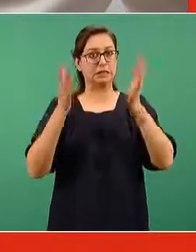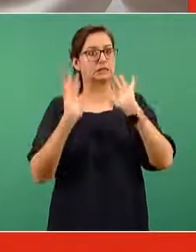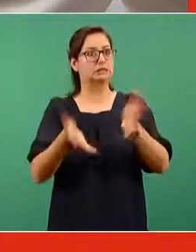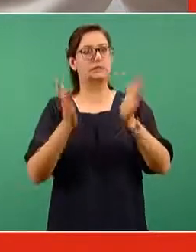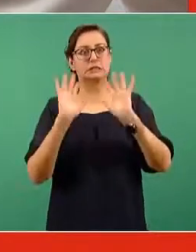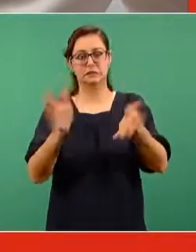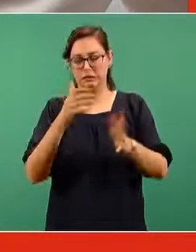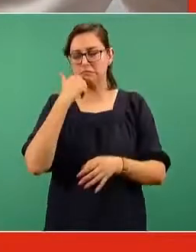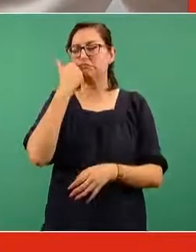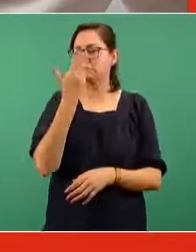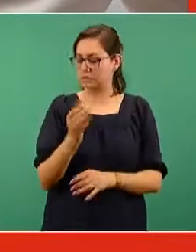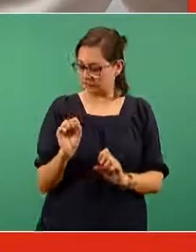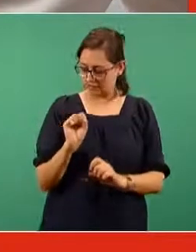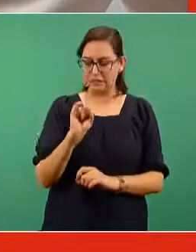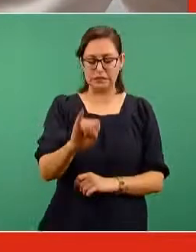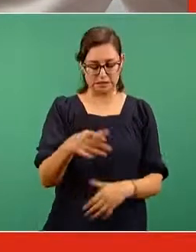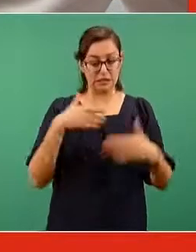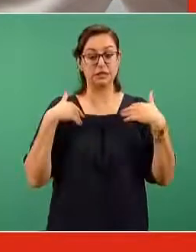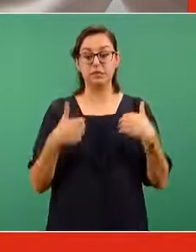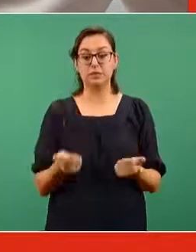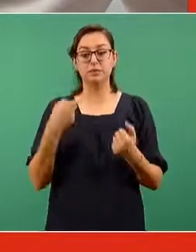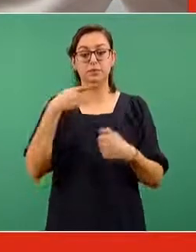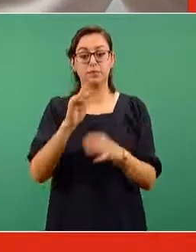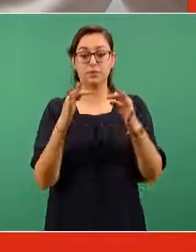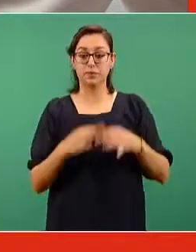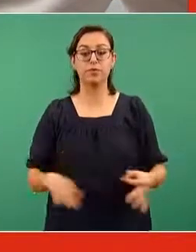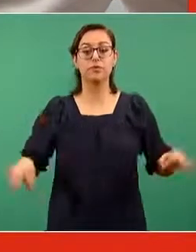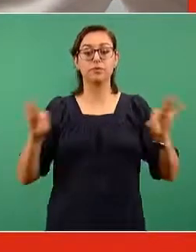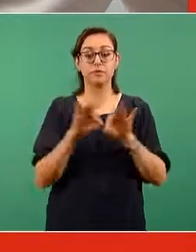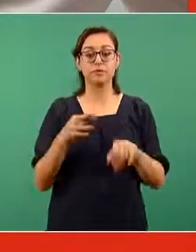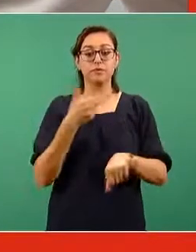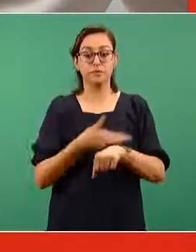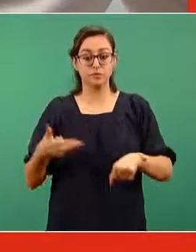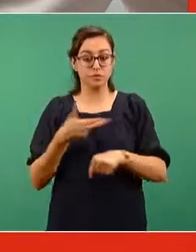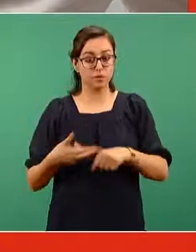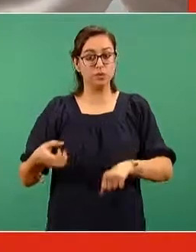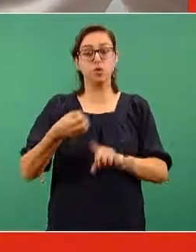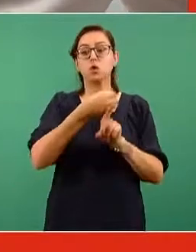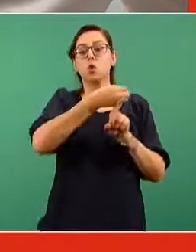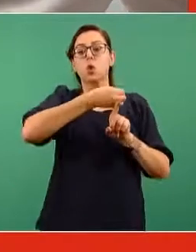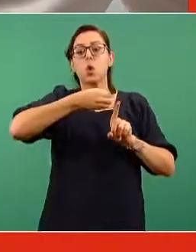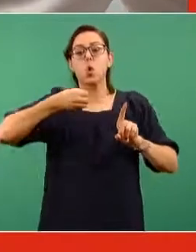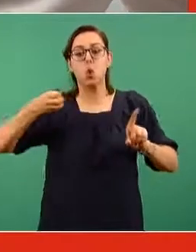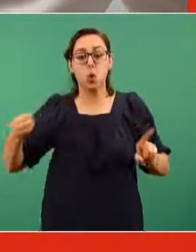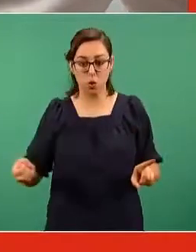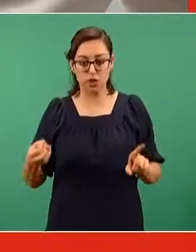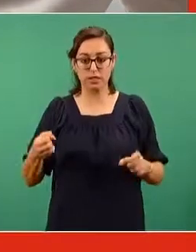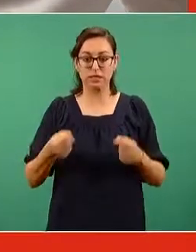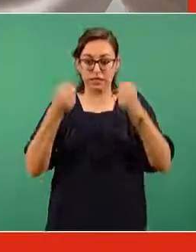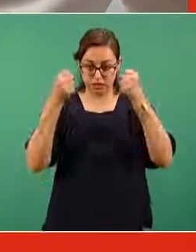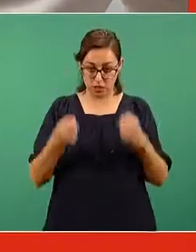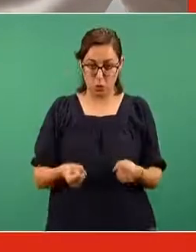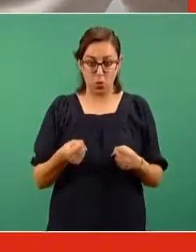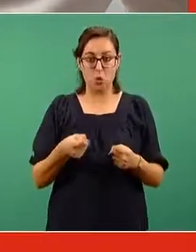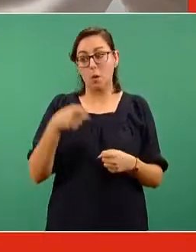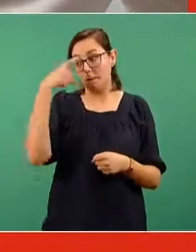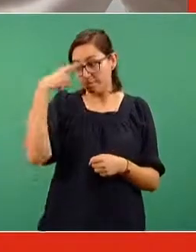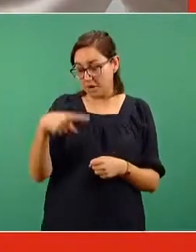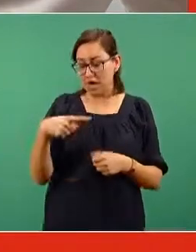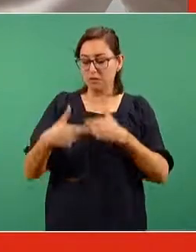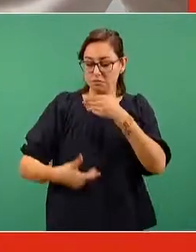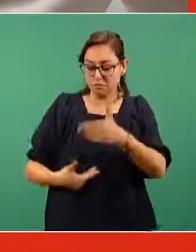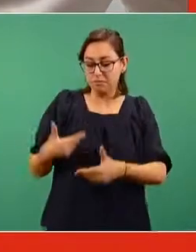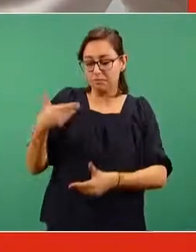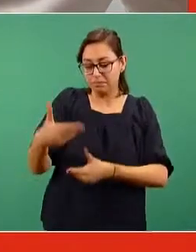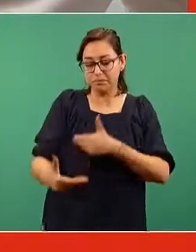importante mantenernos organizados, coordinados como sociedad, para que a cada quien le toque en el momento más pertinente,